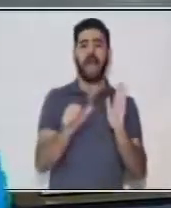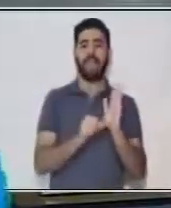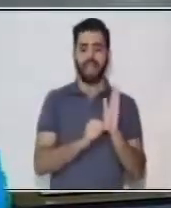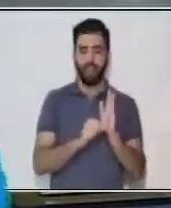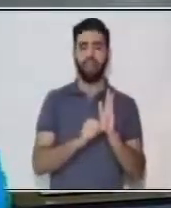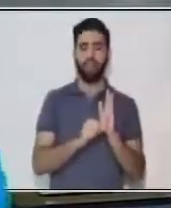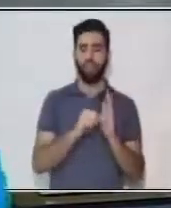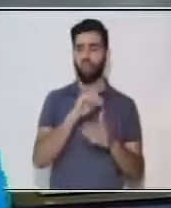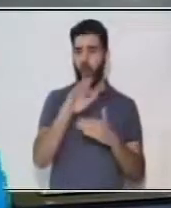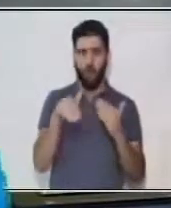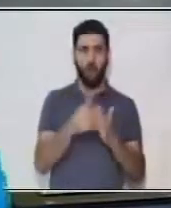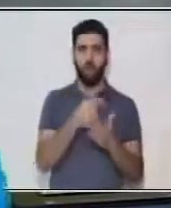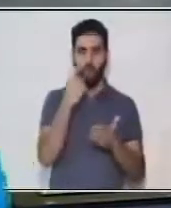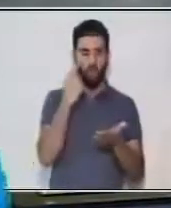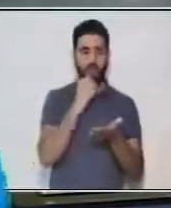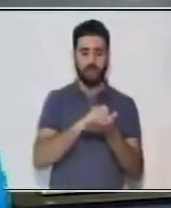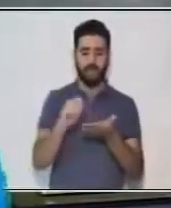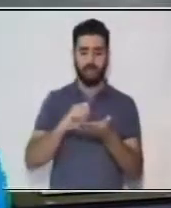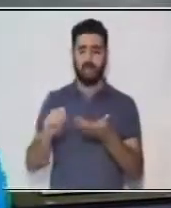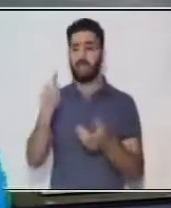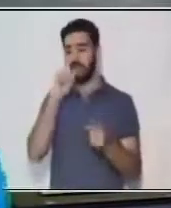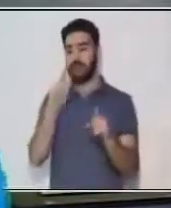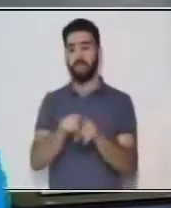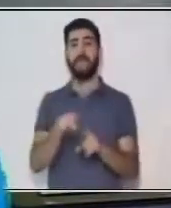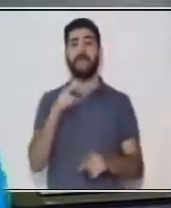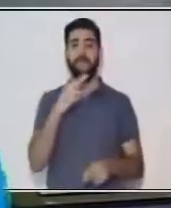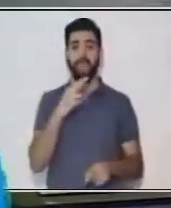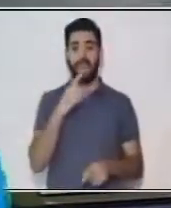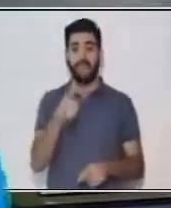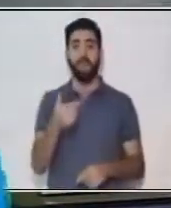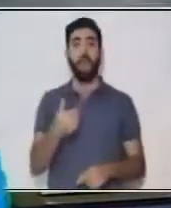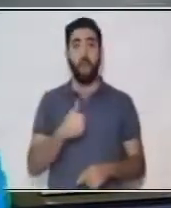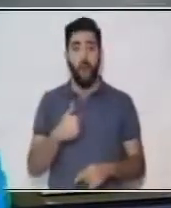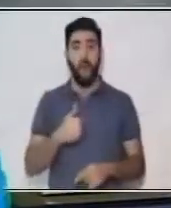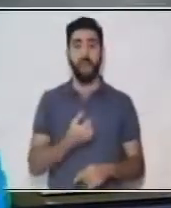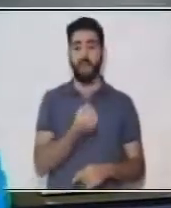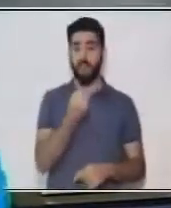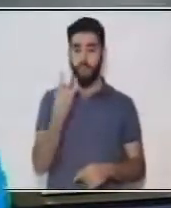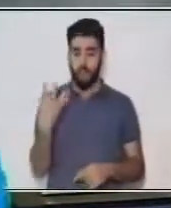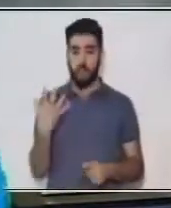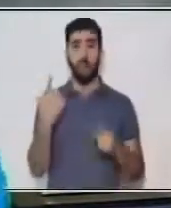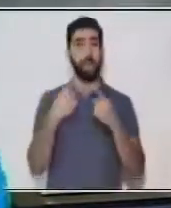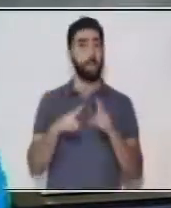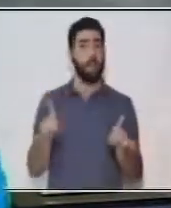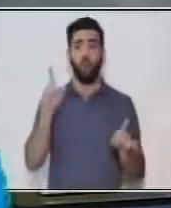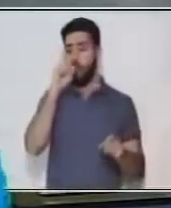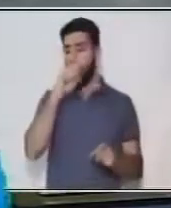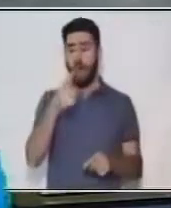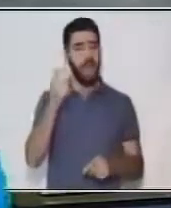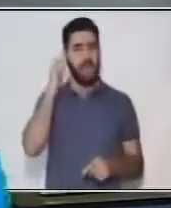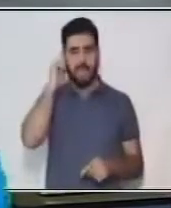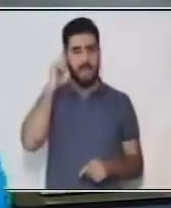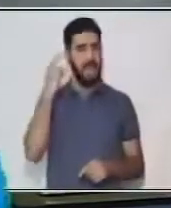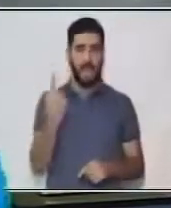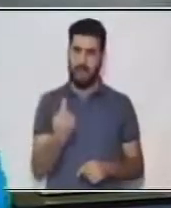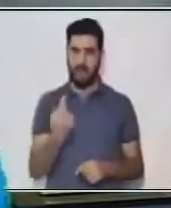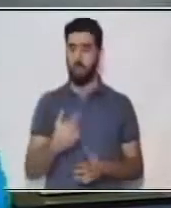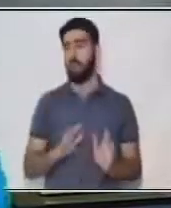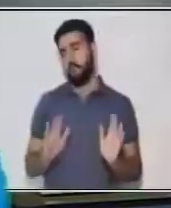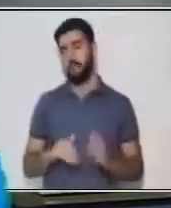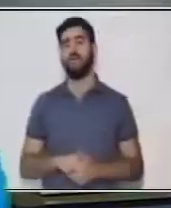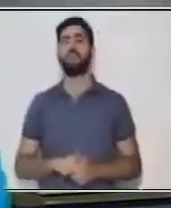y el adjetivo. El verbo también tiene número, pero no género. Muy bien, hablamos del